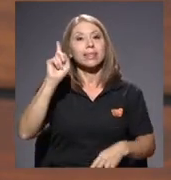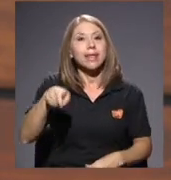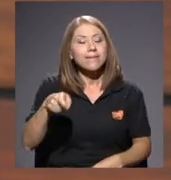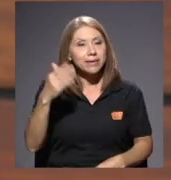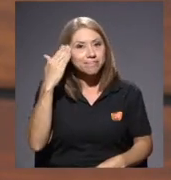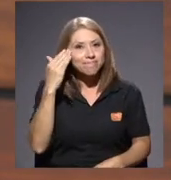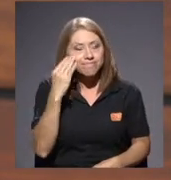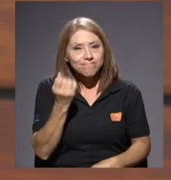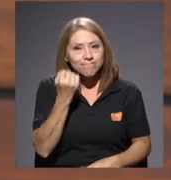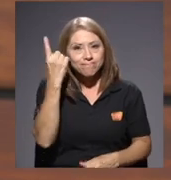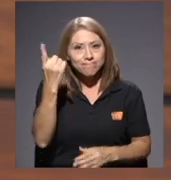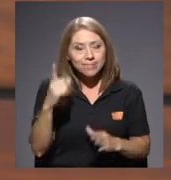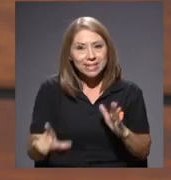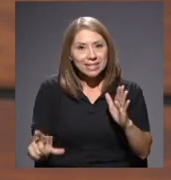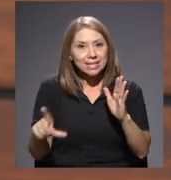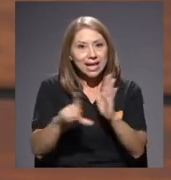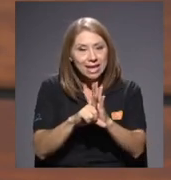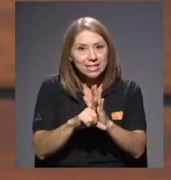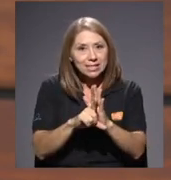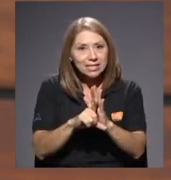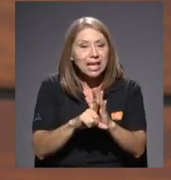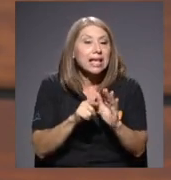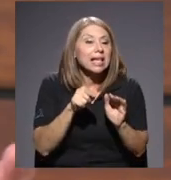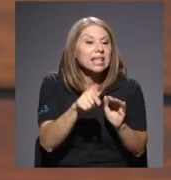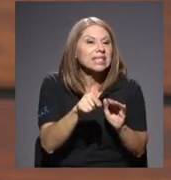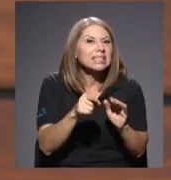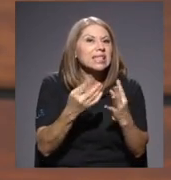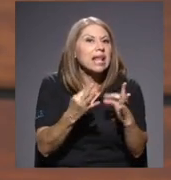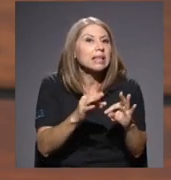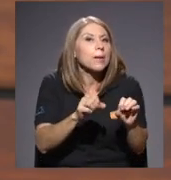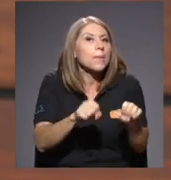lo posible, no es lo ideal,